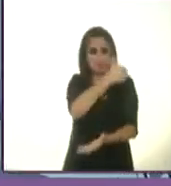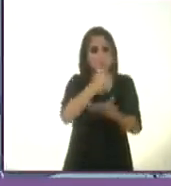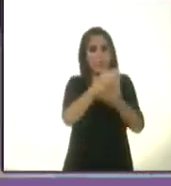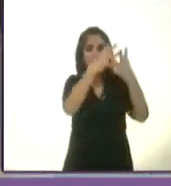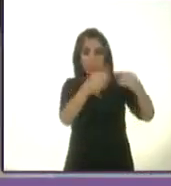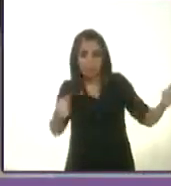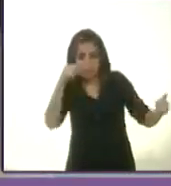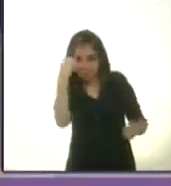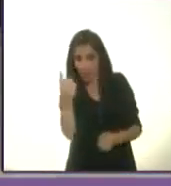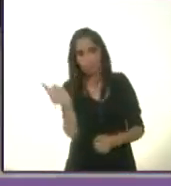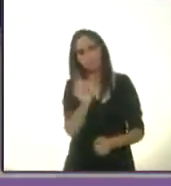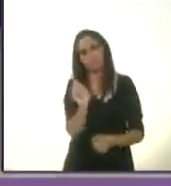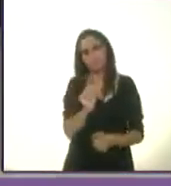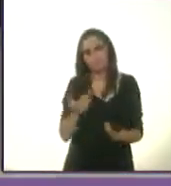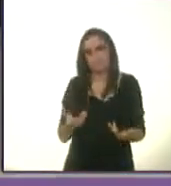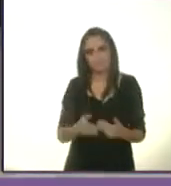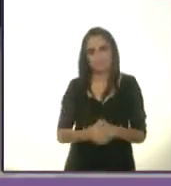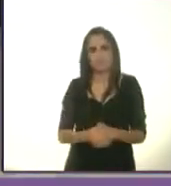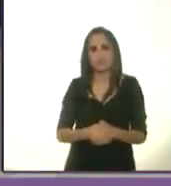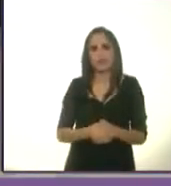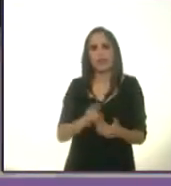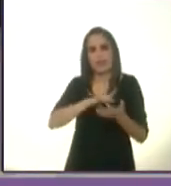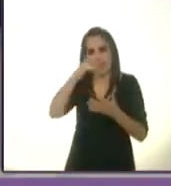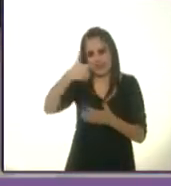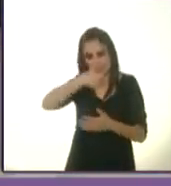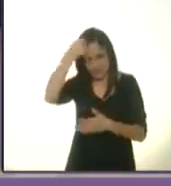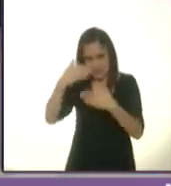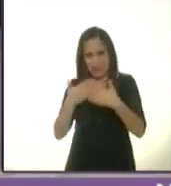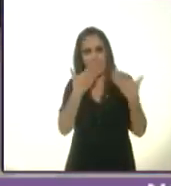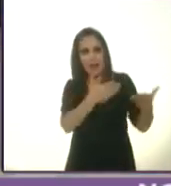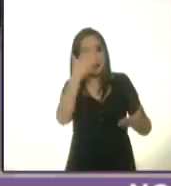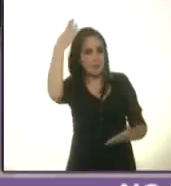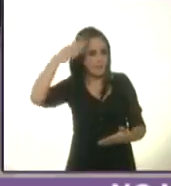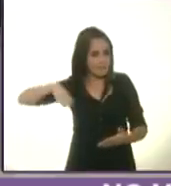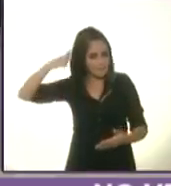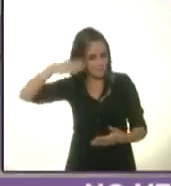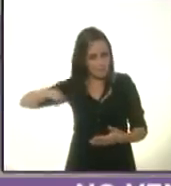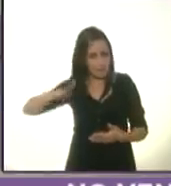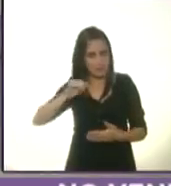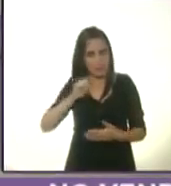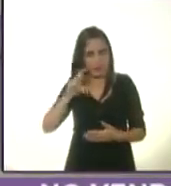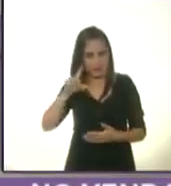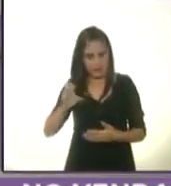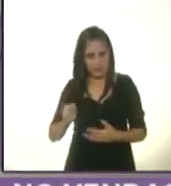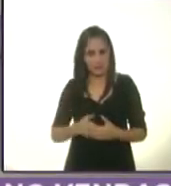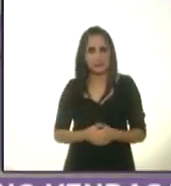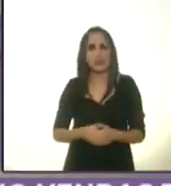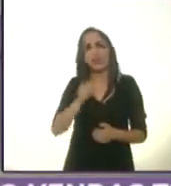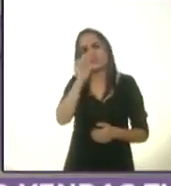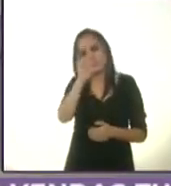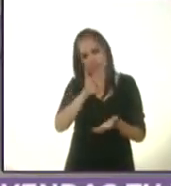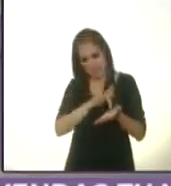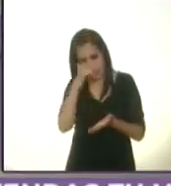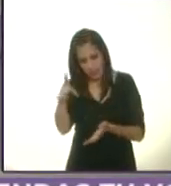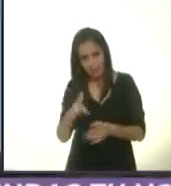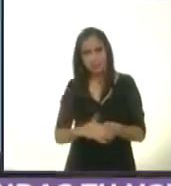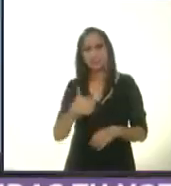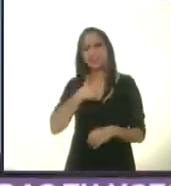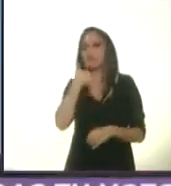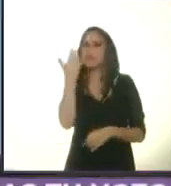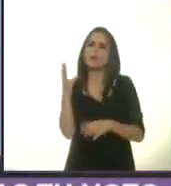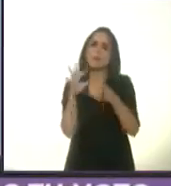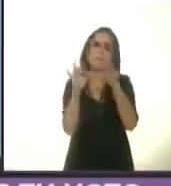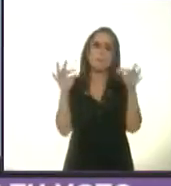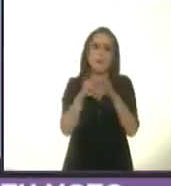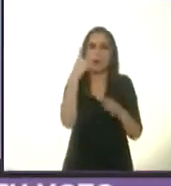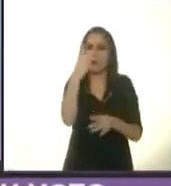gracias candidata tiene la palabra alejandra barrales sí muchas gracias yo quiero hablar de algo que